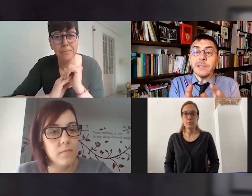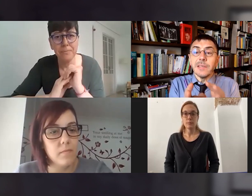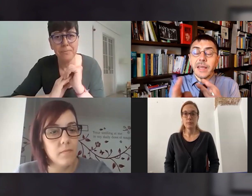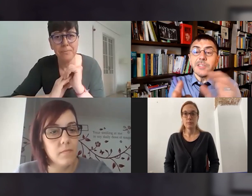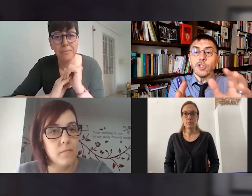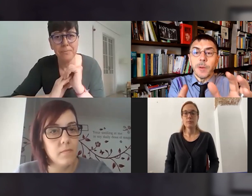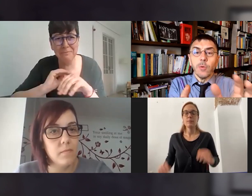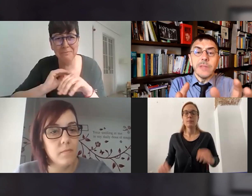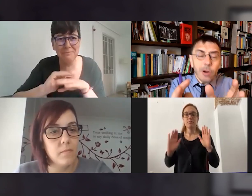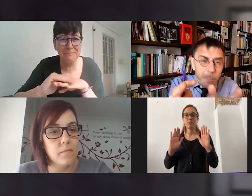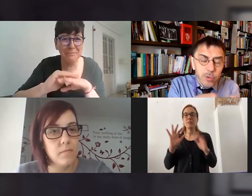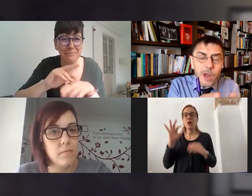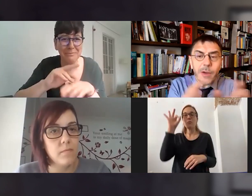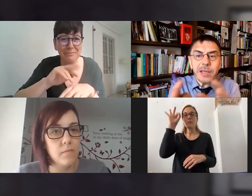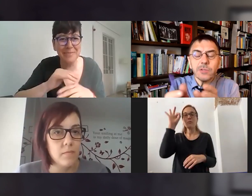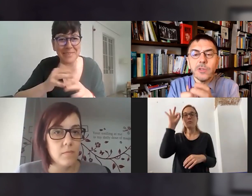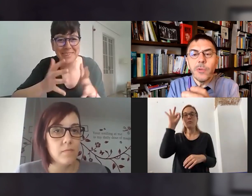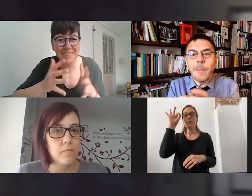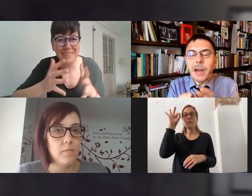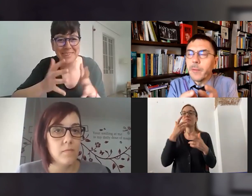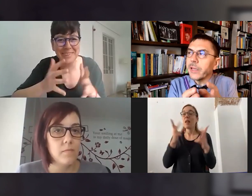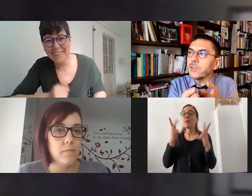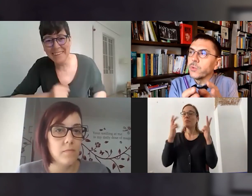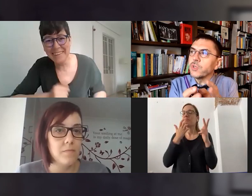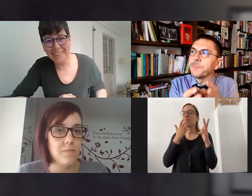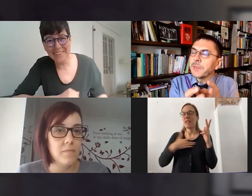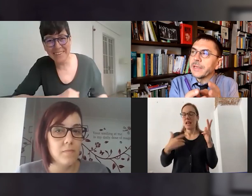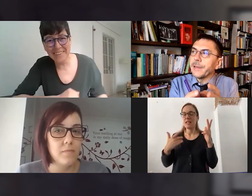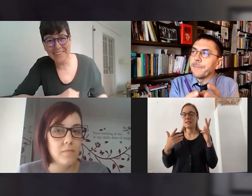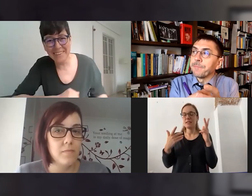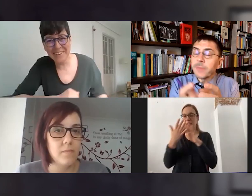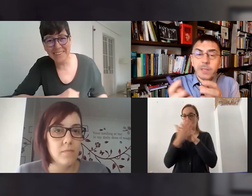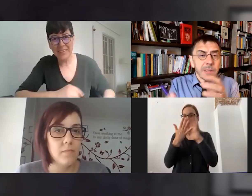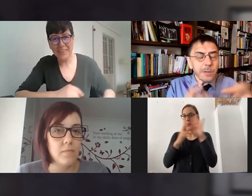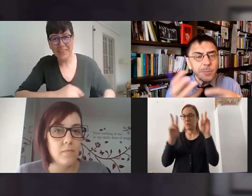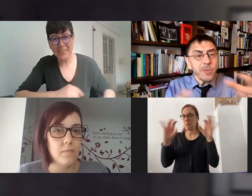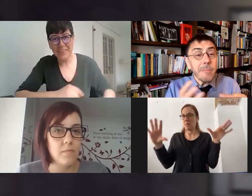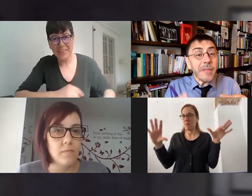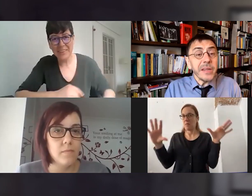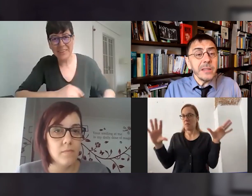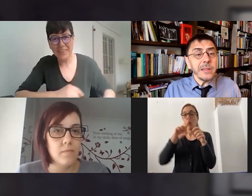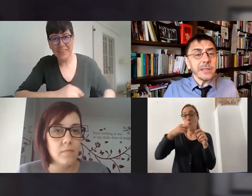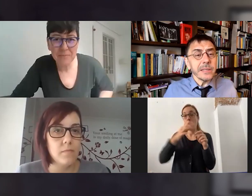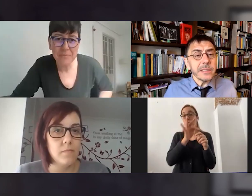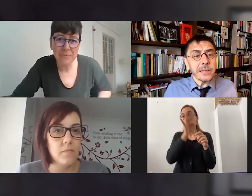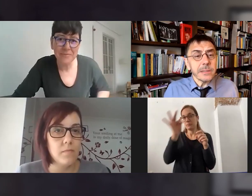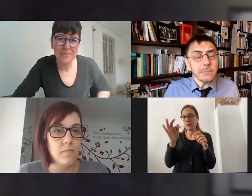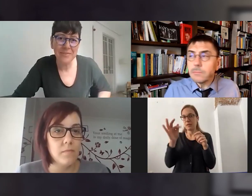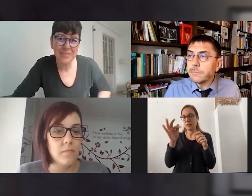Déjame, si queréis, que os pregunte algo vinculado a esto, y te doy la palabra, Jesús. Estamos viendo en Madrid